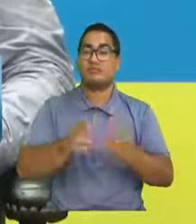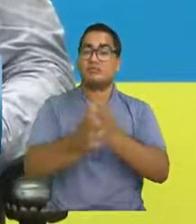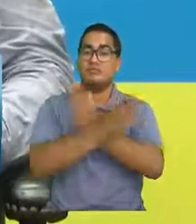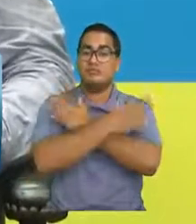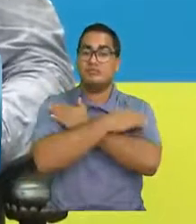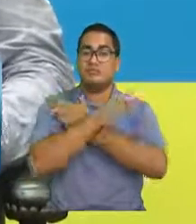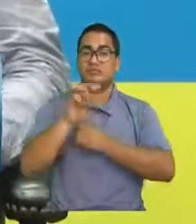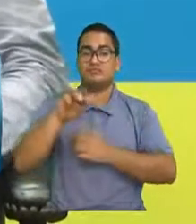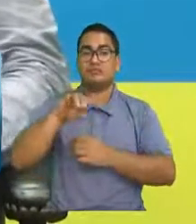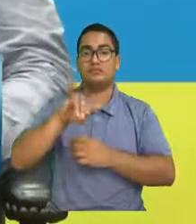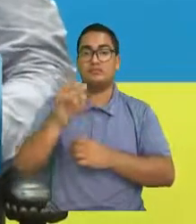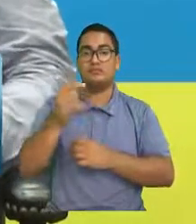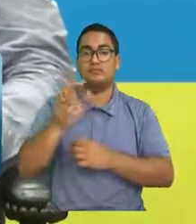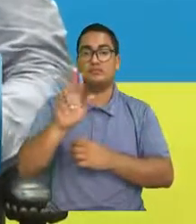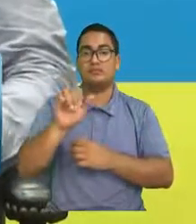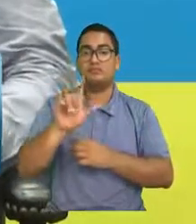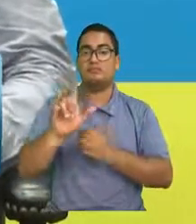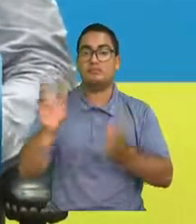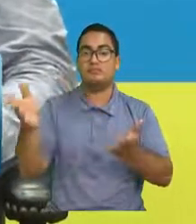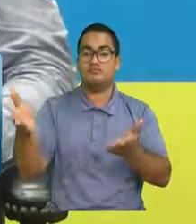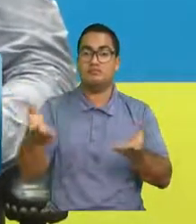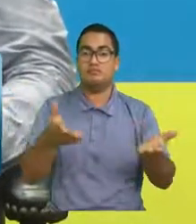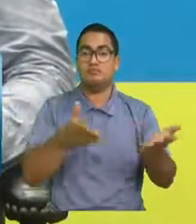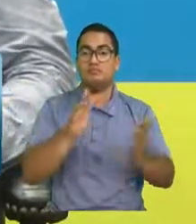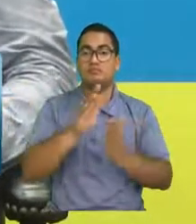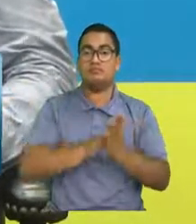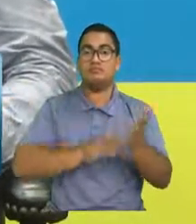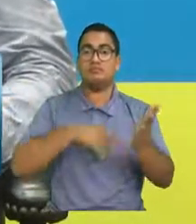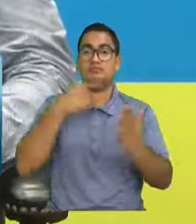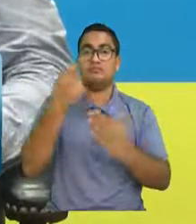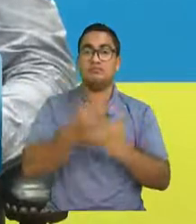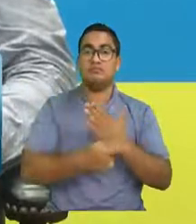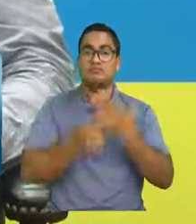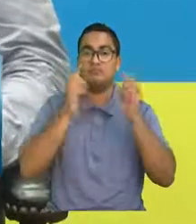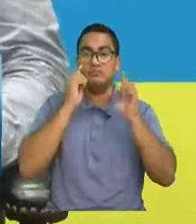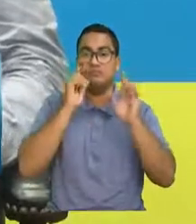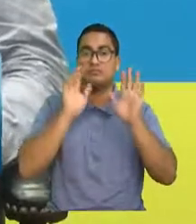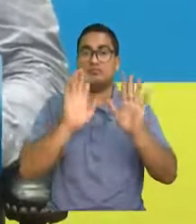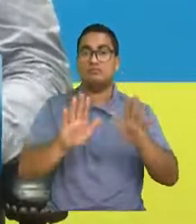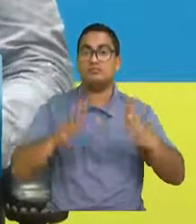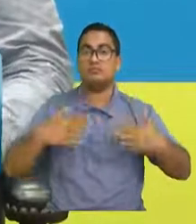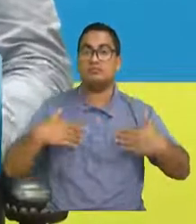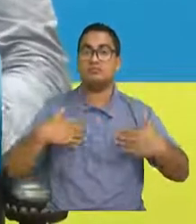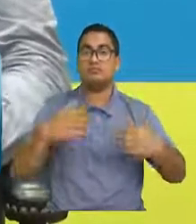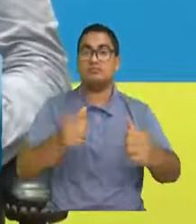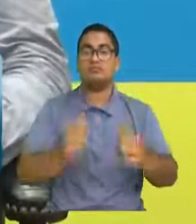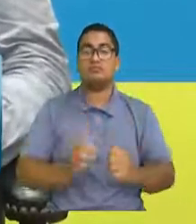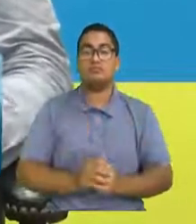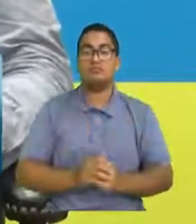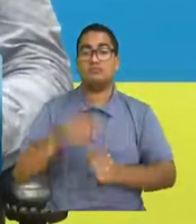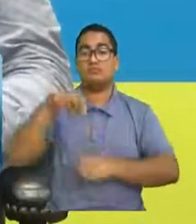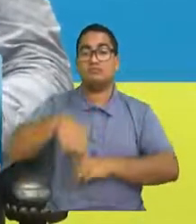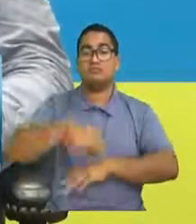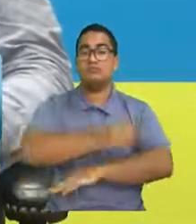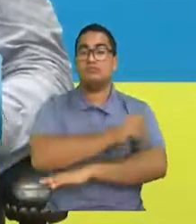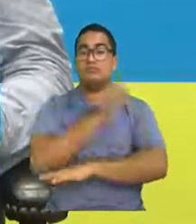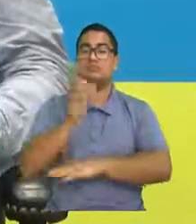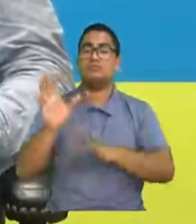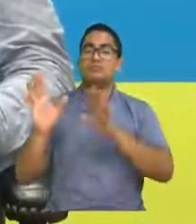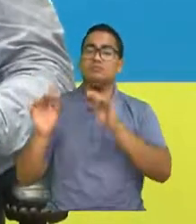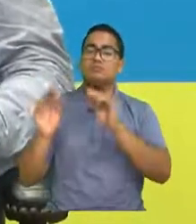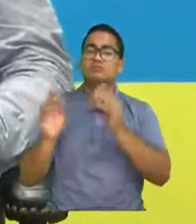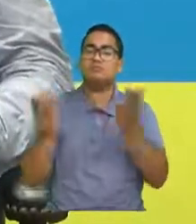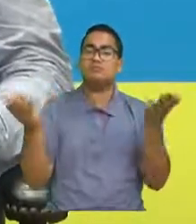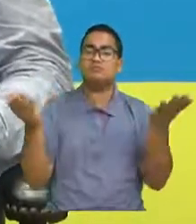saluda Miguel Carranza Mena y les doy la bienvenida a un programa más de Prevenir es Salud. Hoy vamos a estar conversando sobre